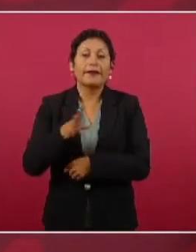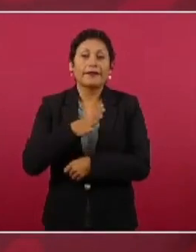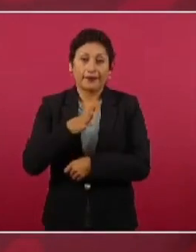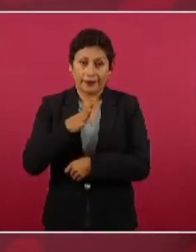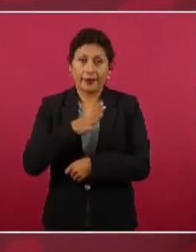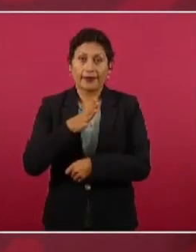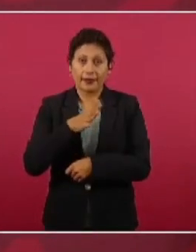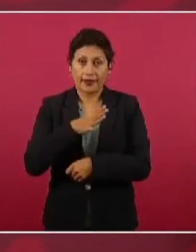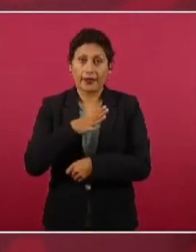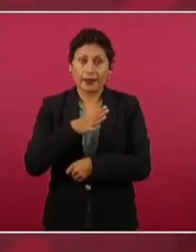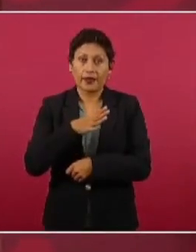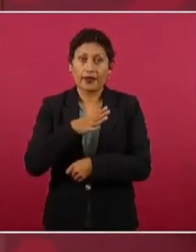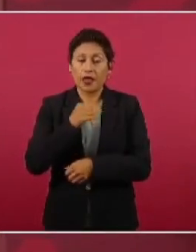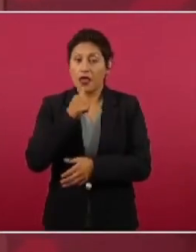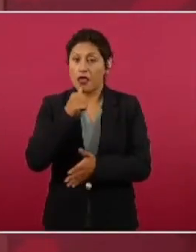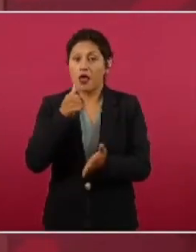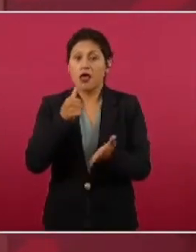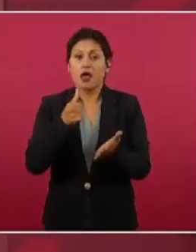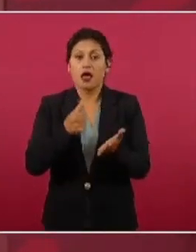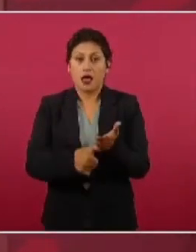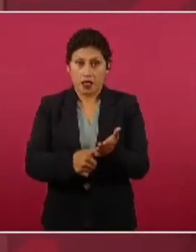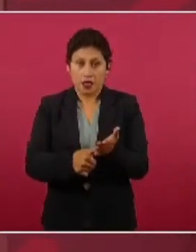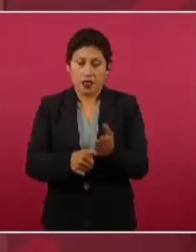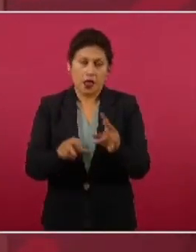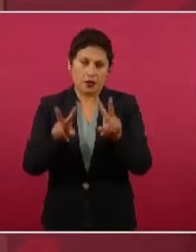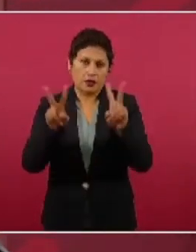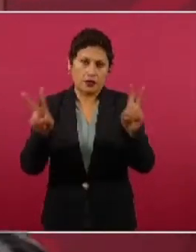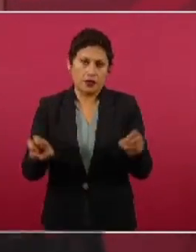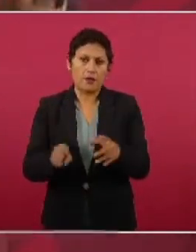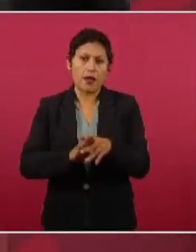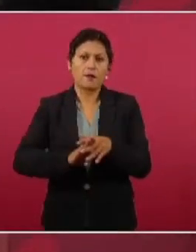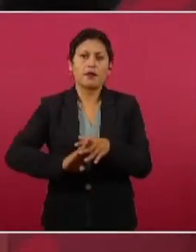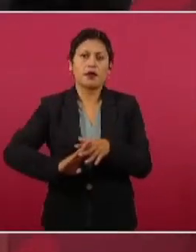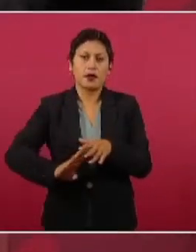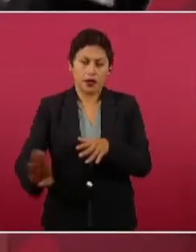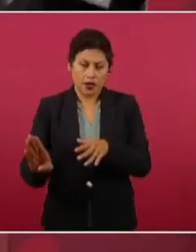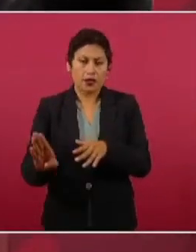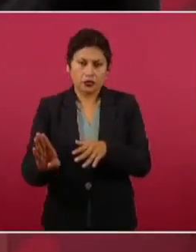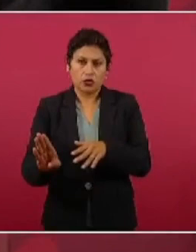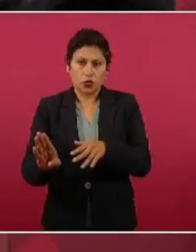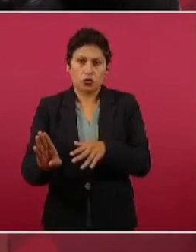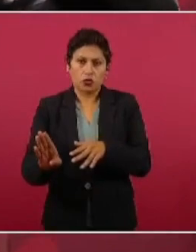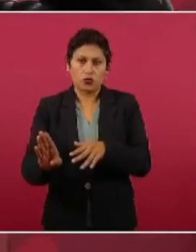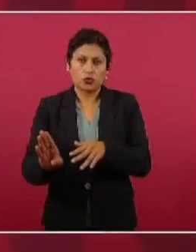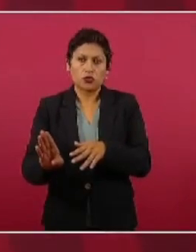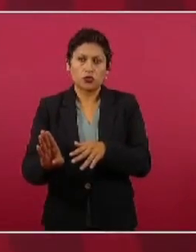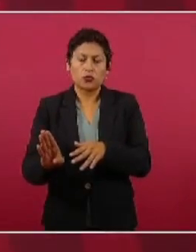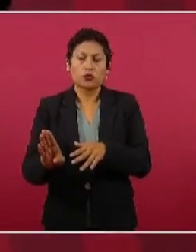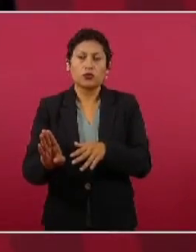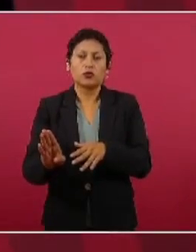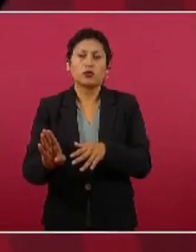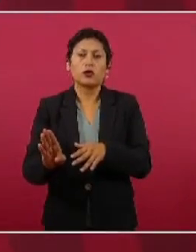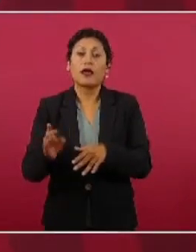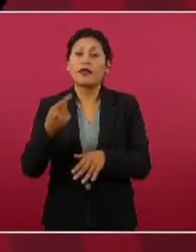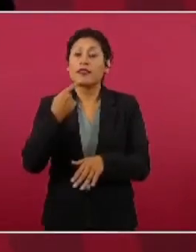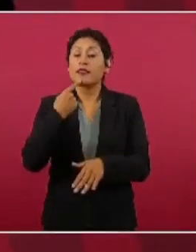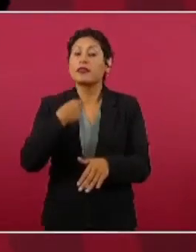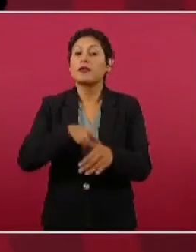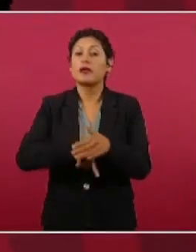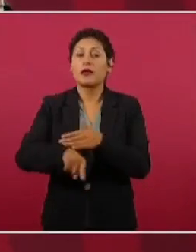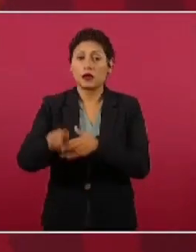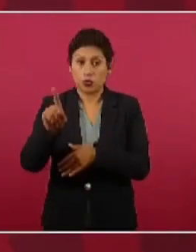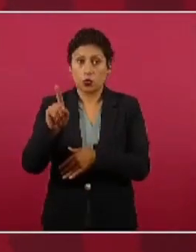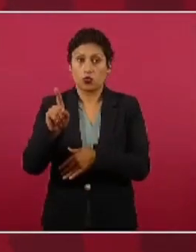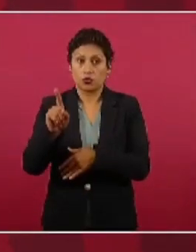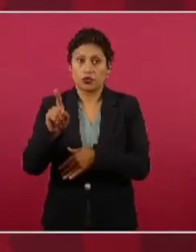en migración de una denuncia presentada por la Fiscalía